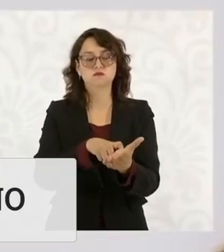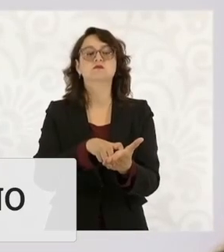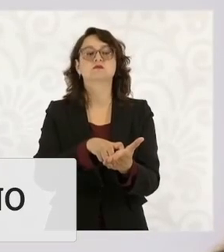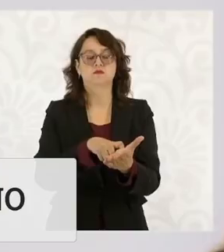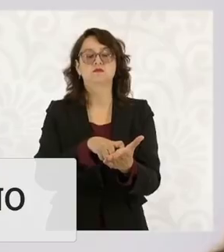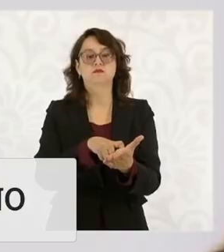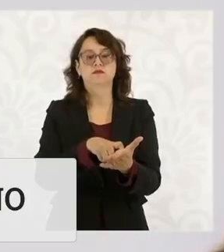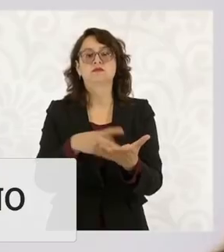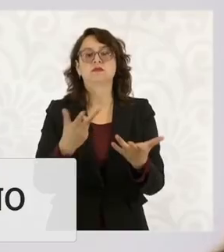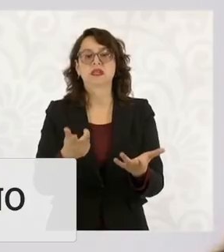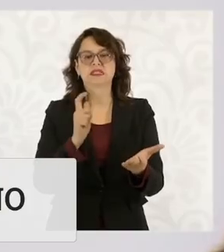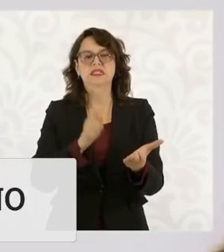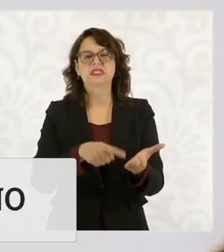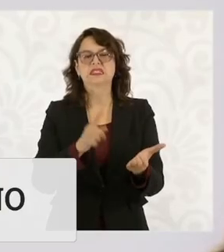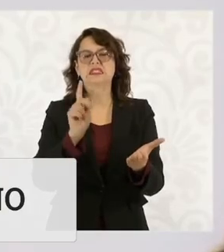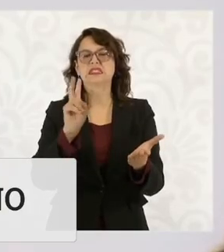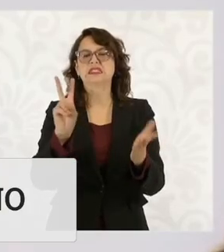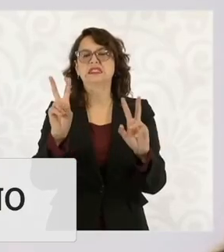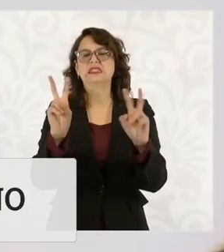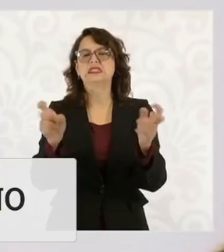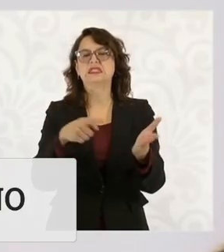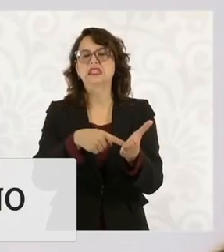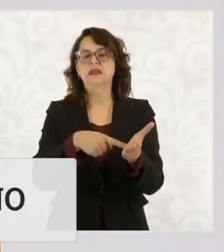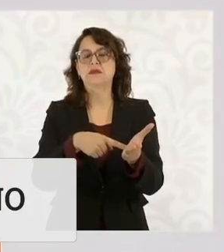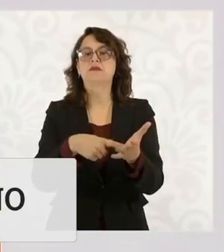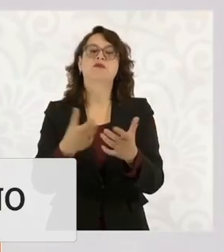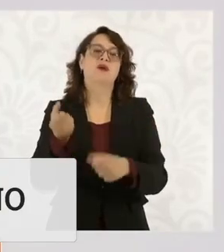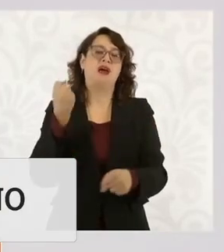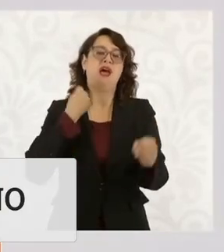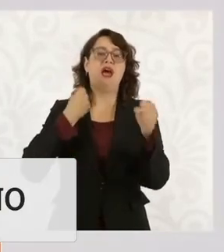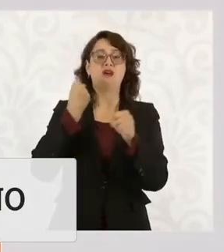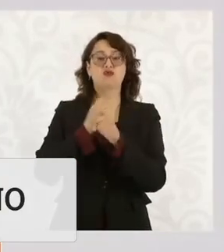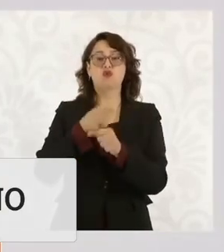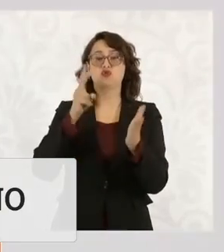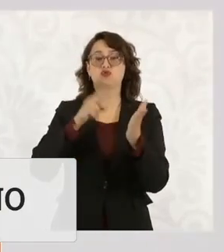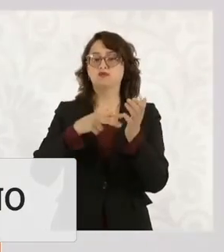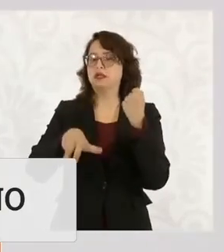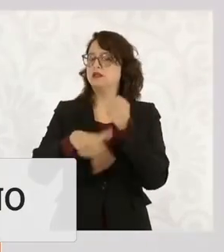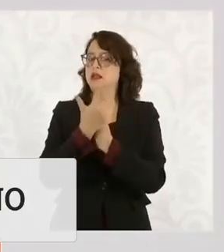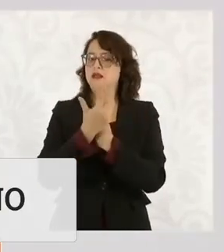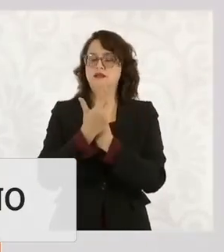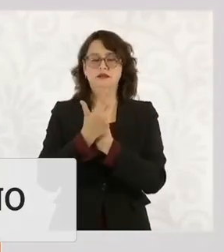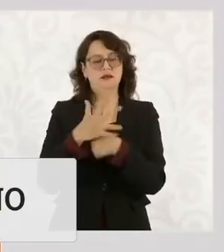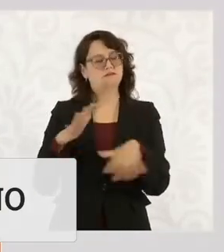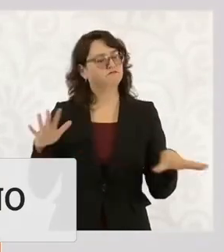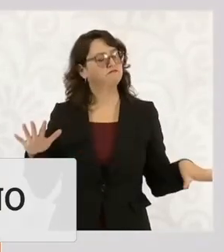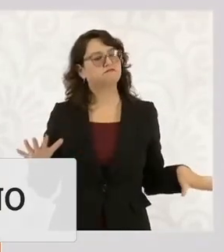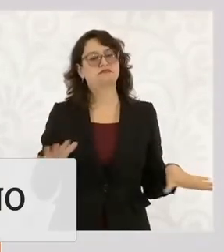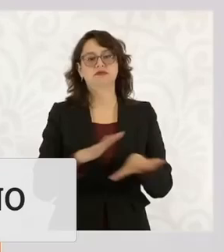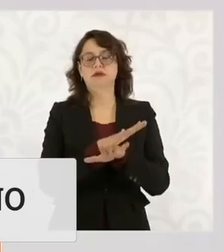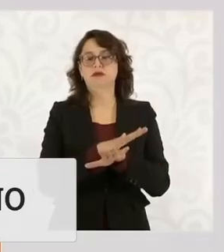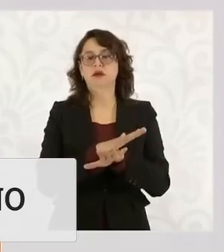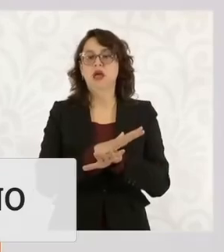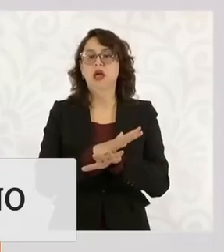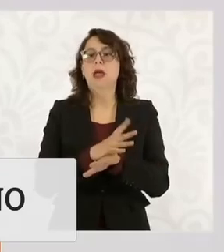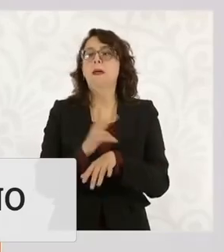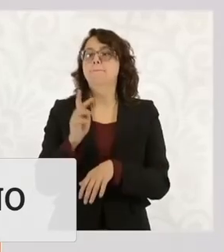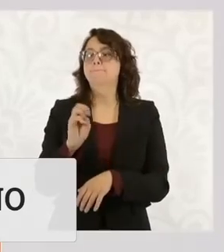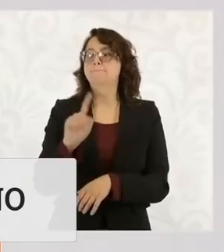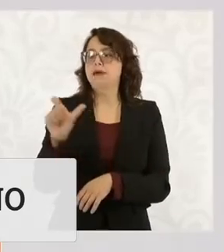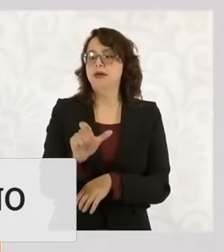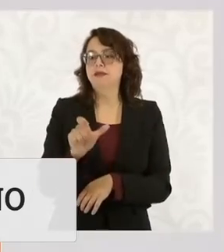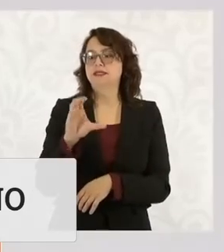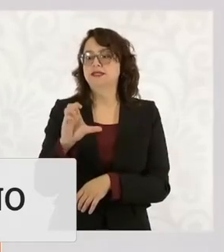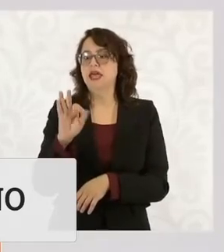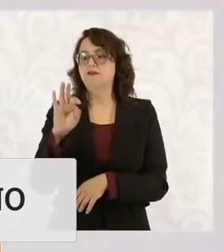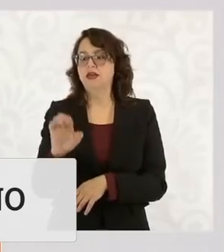revertir una buena parte de las reformas de 2013 y recuperar a Pemex y CFE como empresas